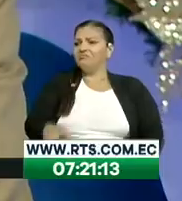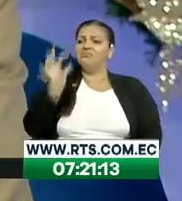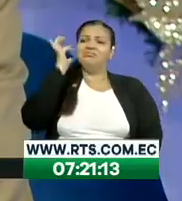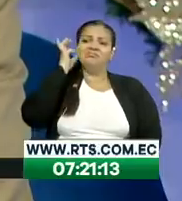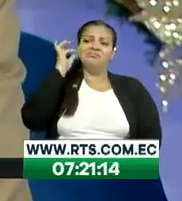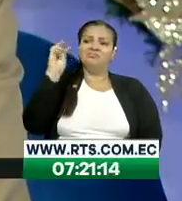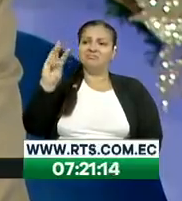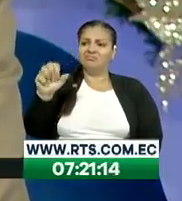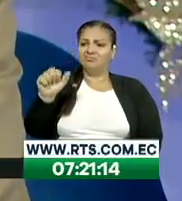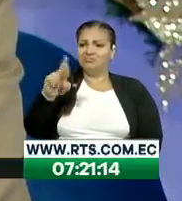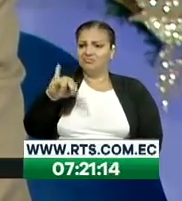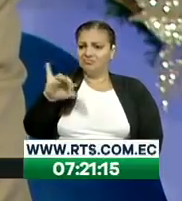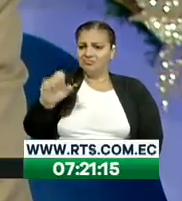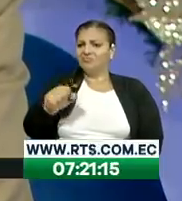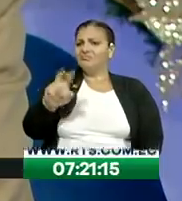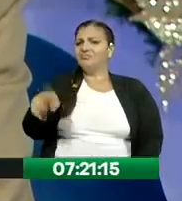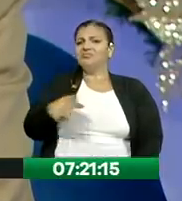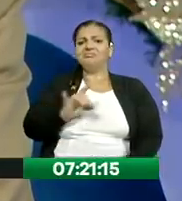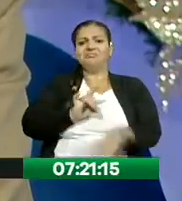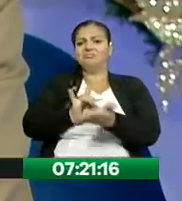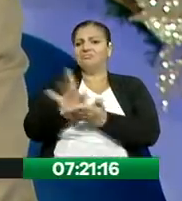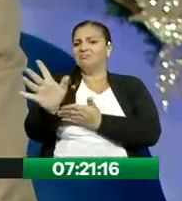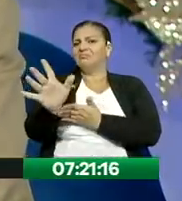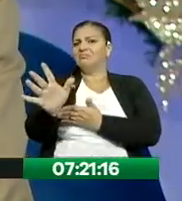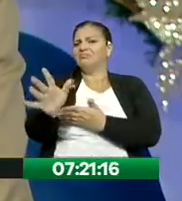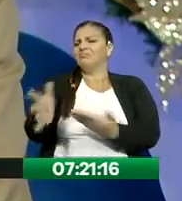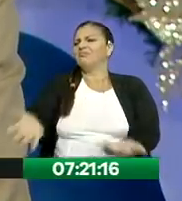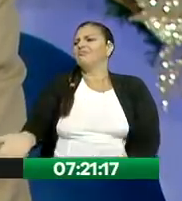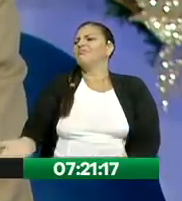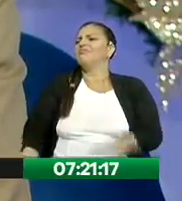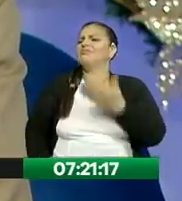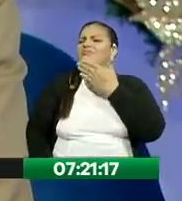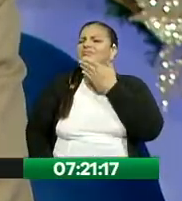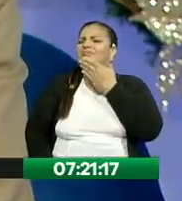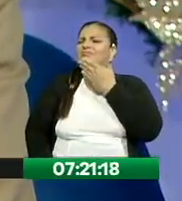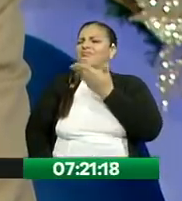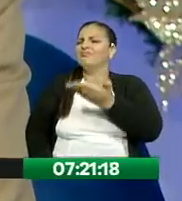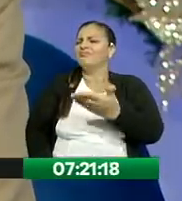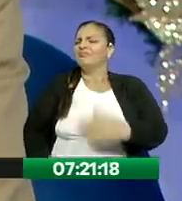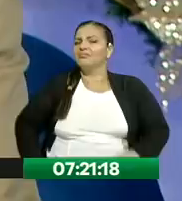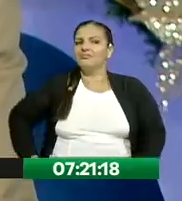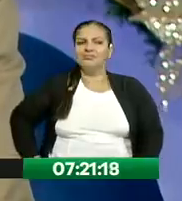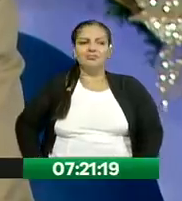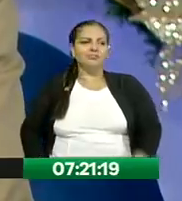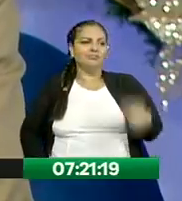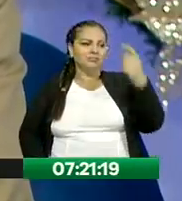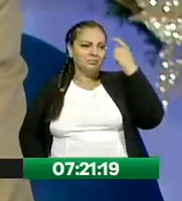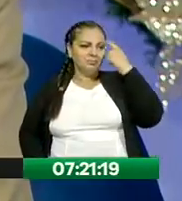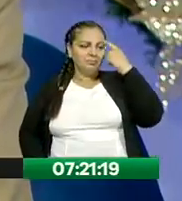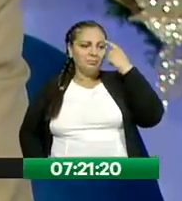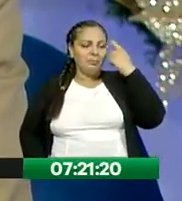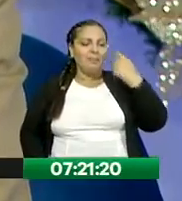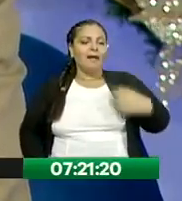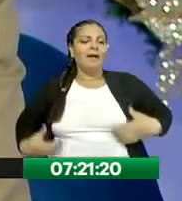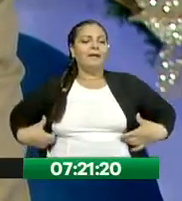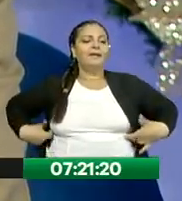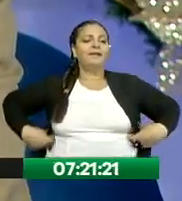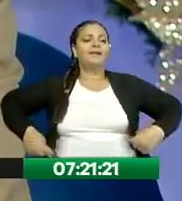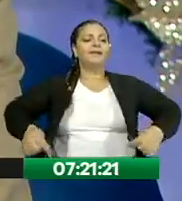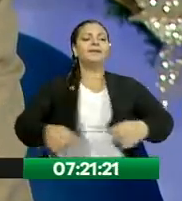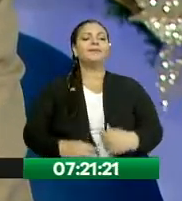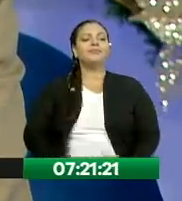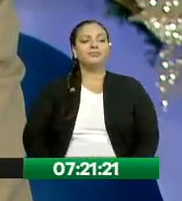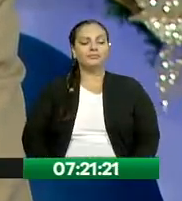que indiscutiblemente la función principal, la misión que debe